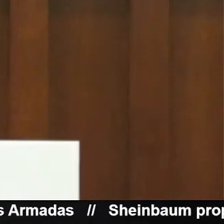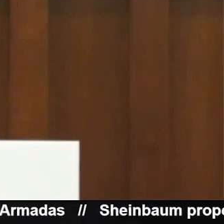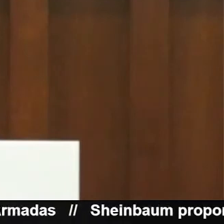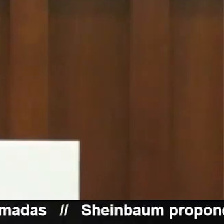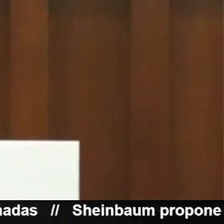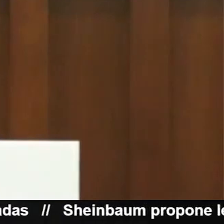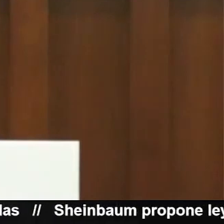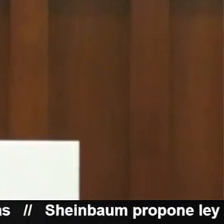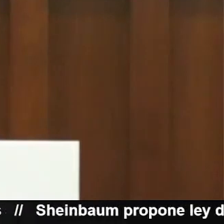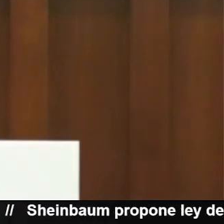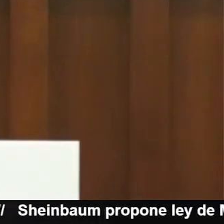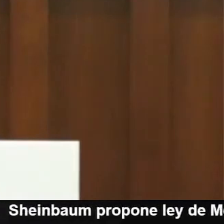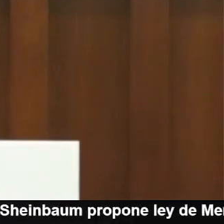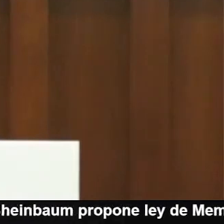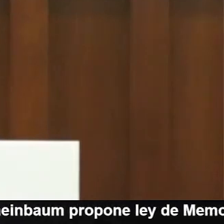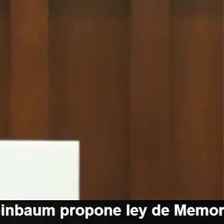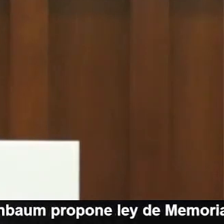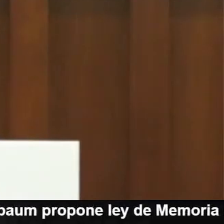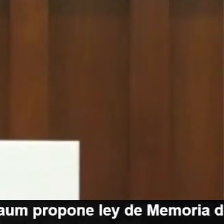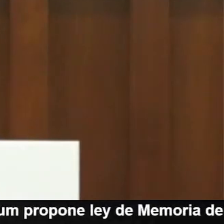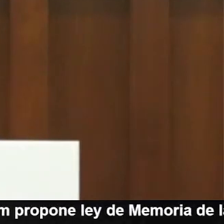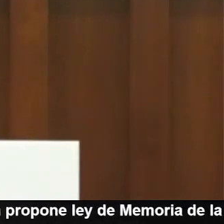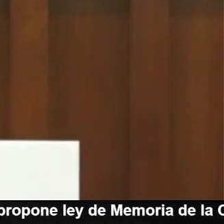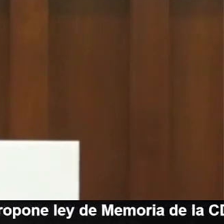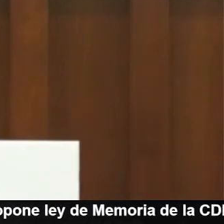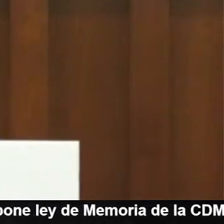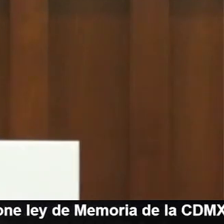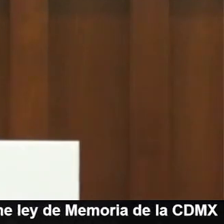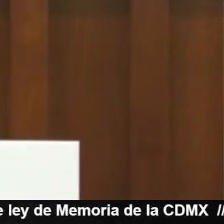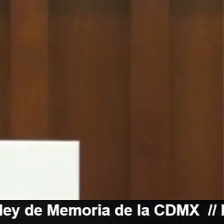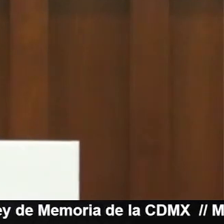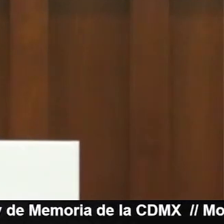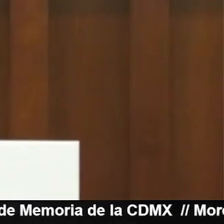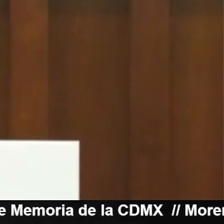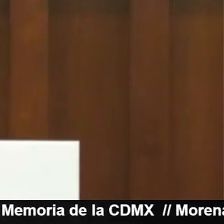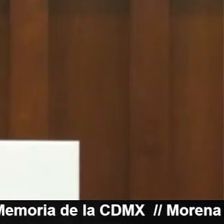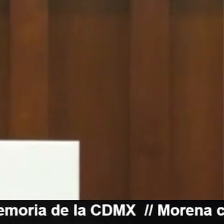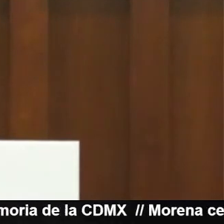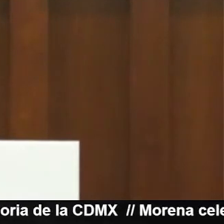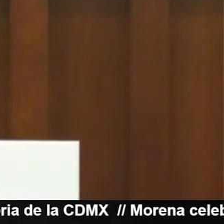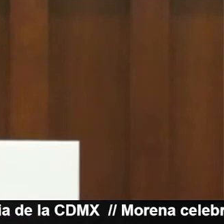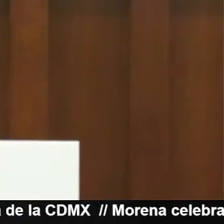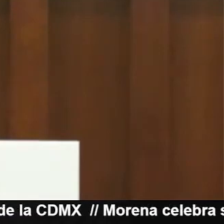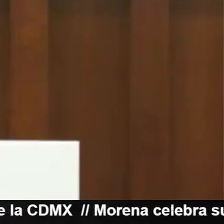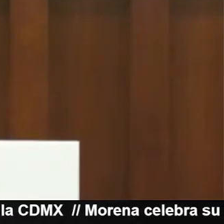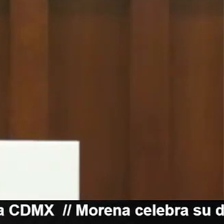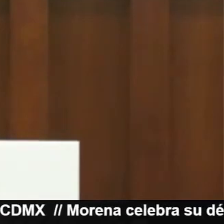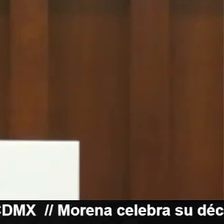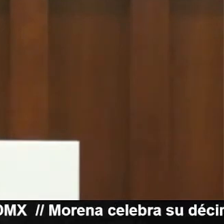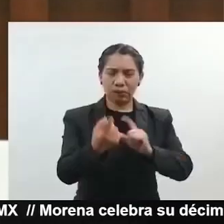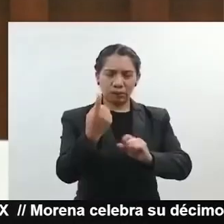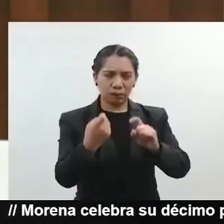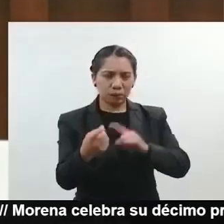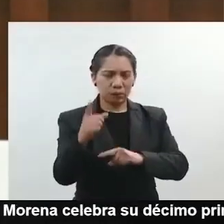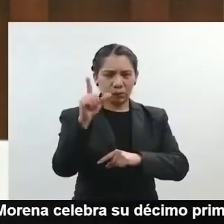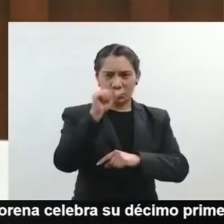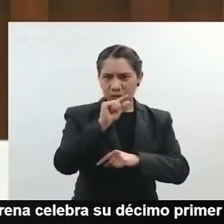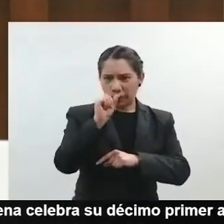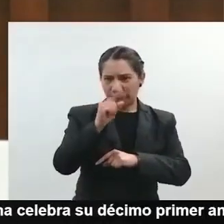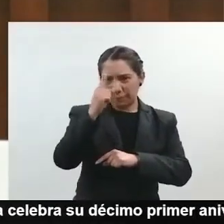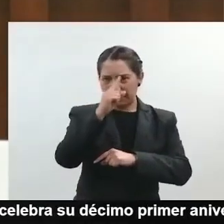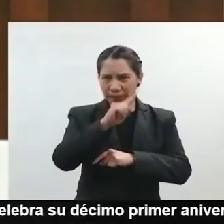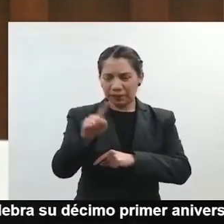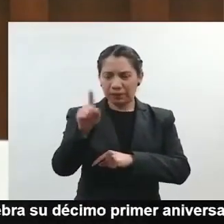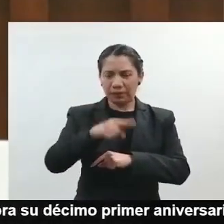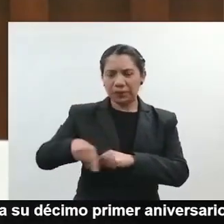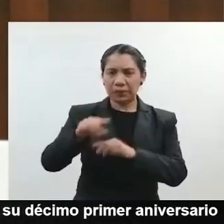municipales. También de la lectura de estos textos se puede inferir los roles que tenían los integrantes de la organización criminal,